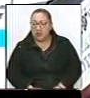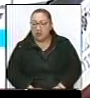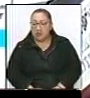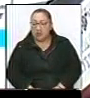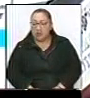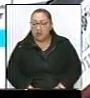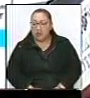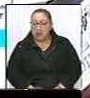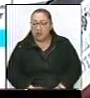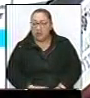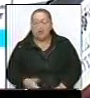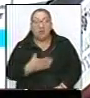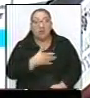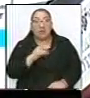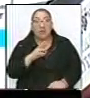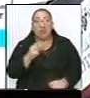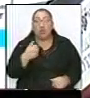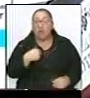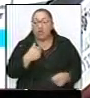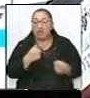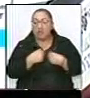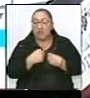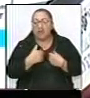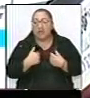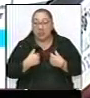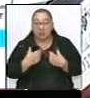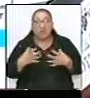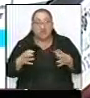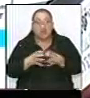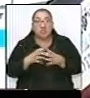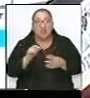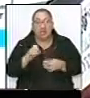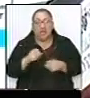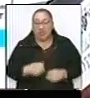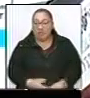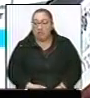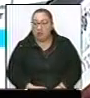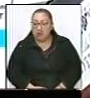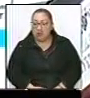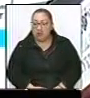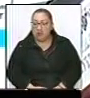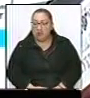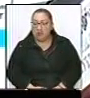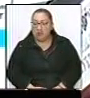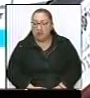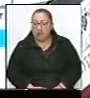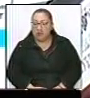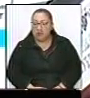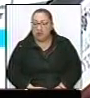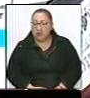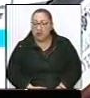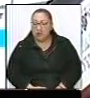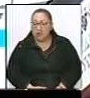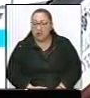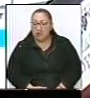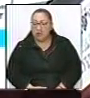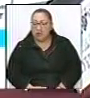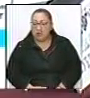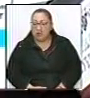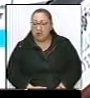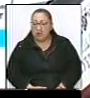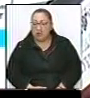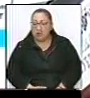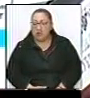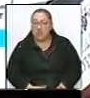Belaúnde, gracias, pero yo también tengo mi Senado. O sea, él tenía que consultar a su Senado. ¿Cuál es el Senado de Galtieri? La